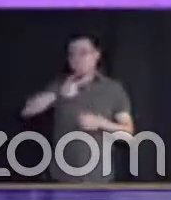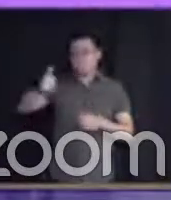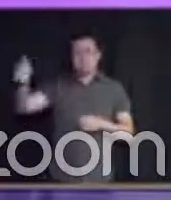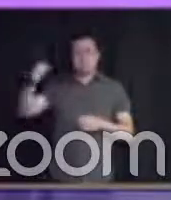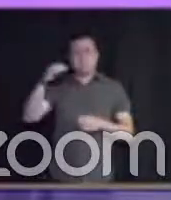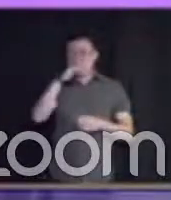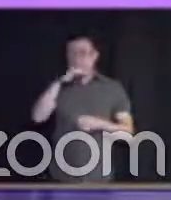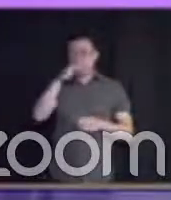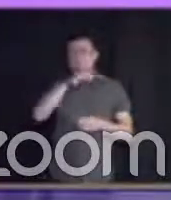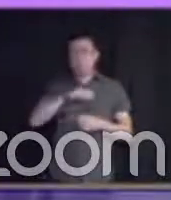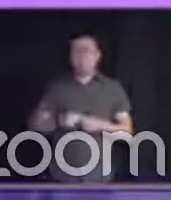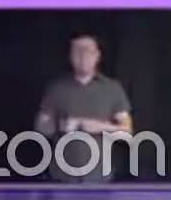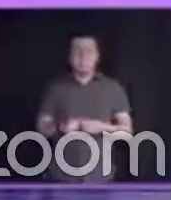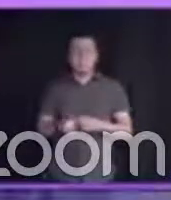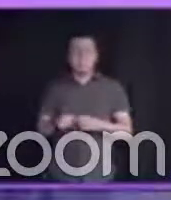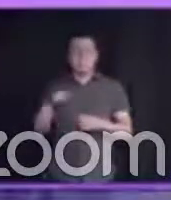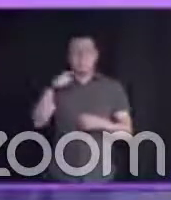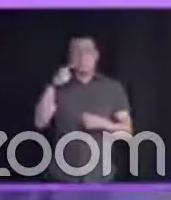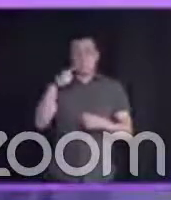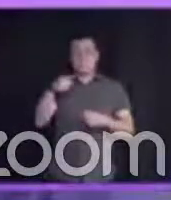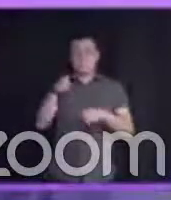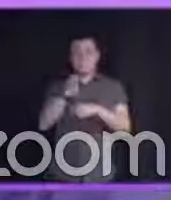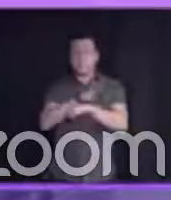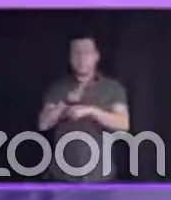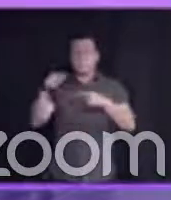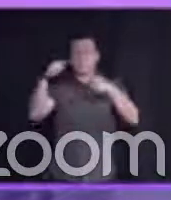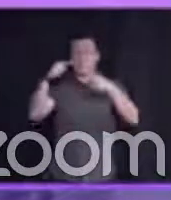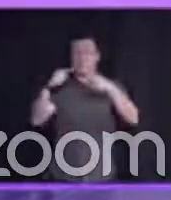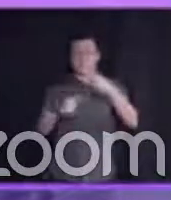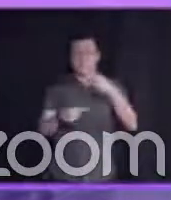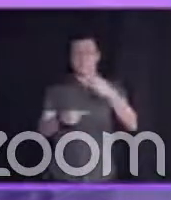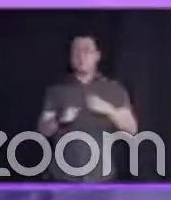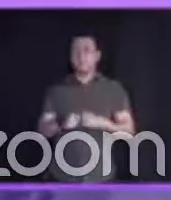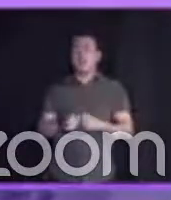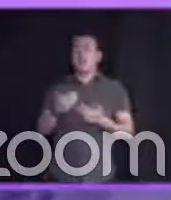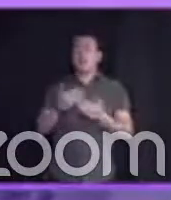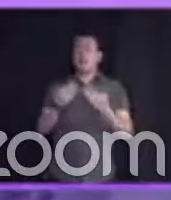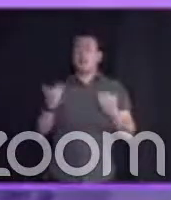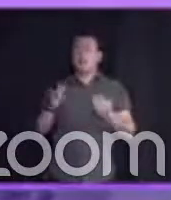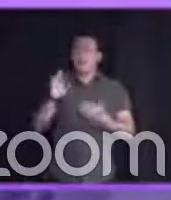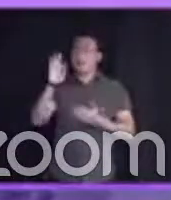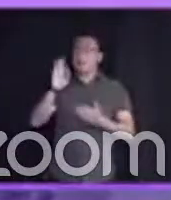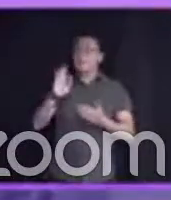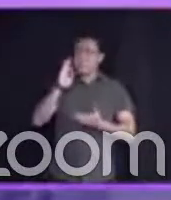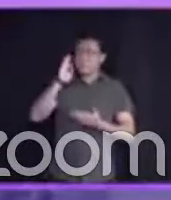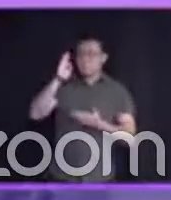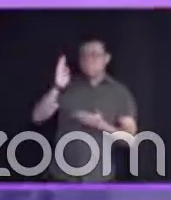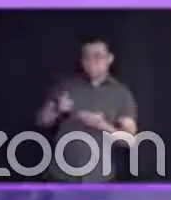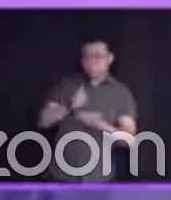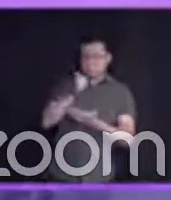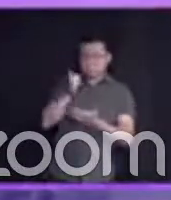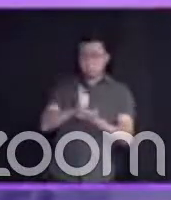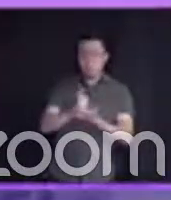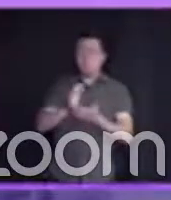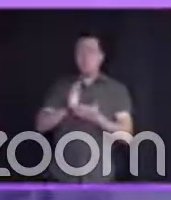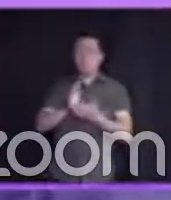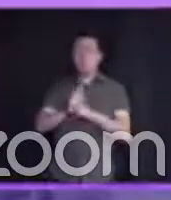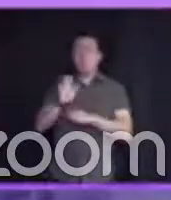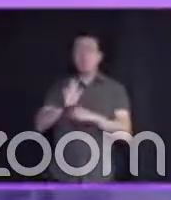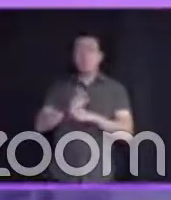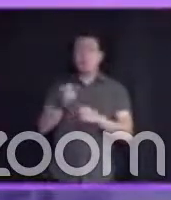traslado. Y fíjense, la calificación, para que pongan atención. Empezamos en junio con